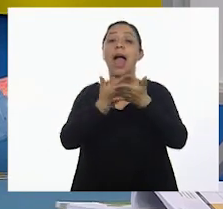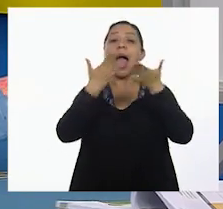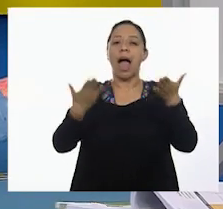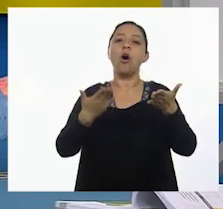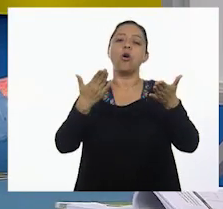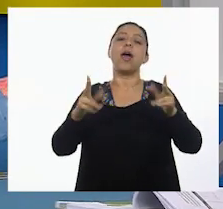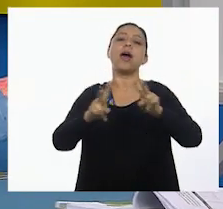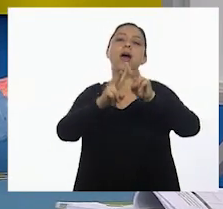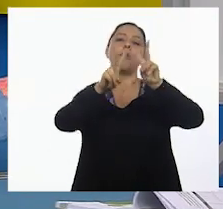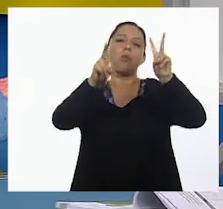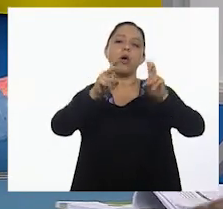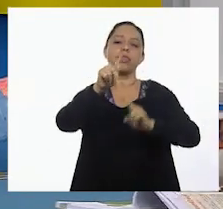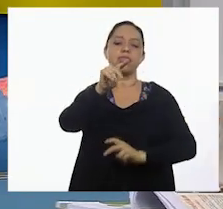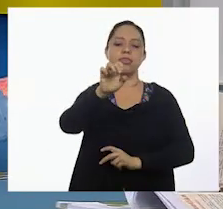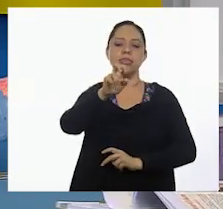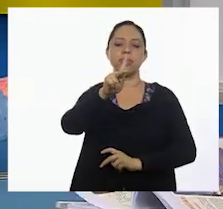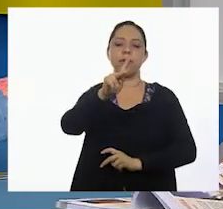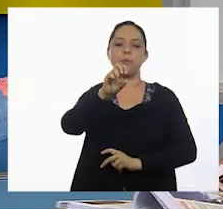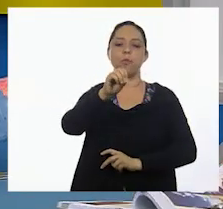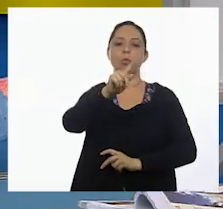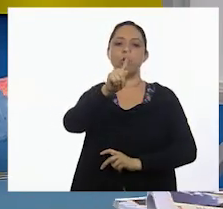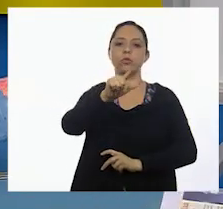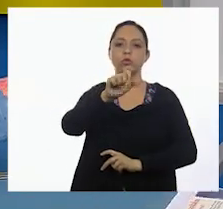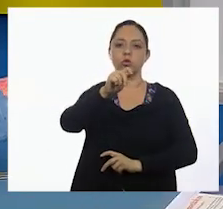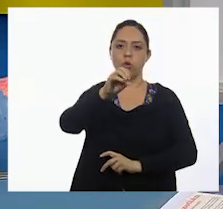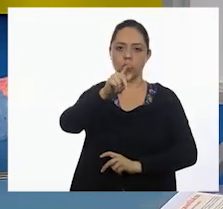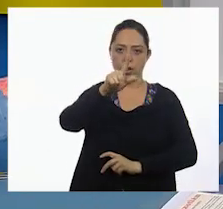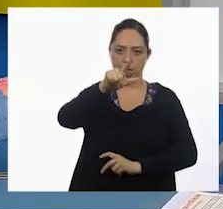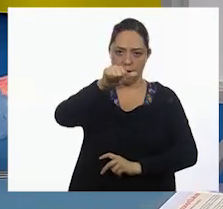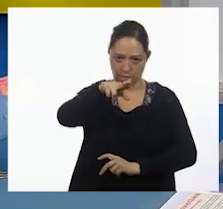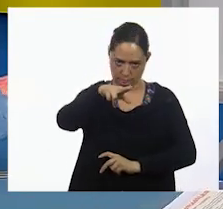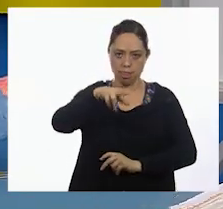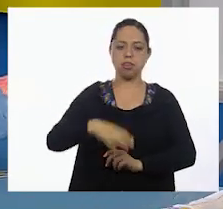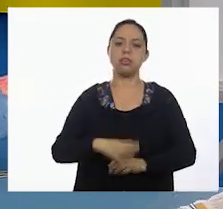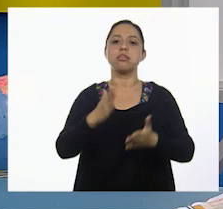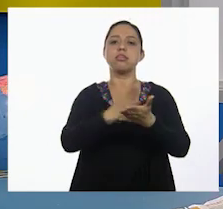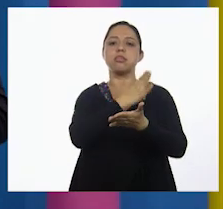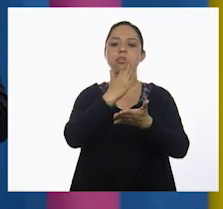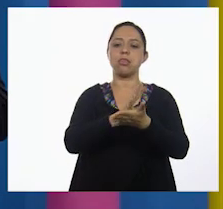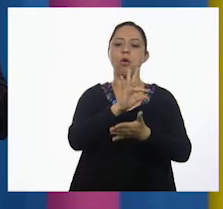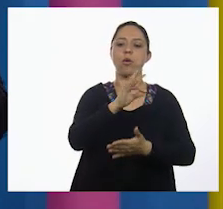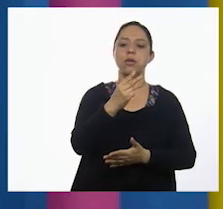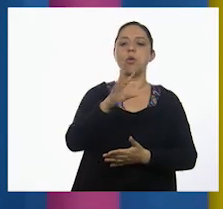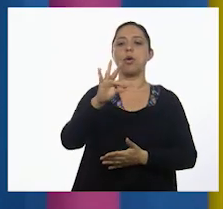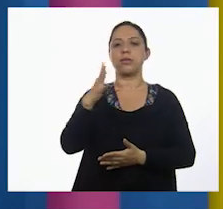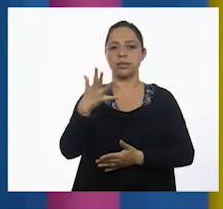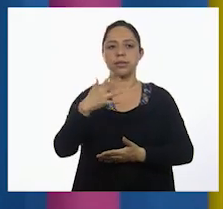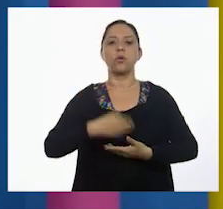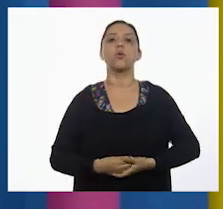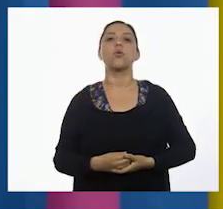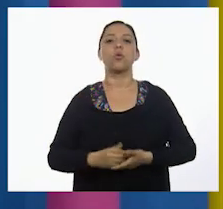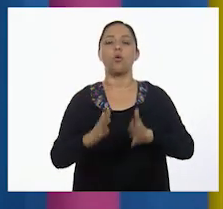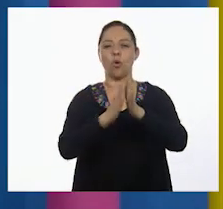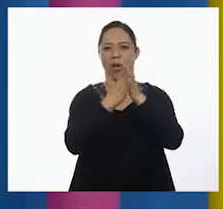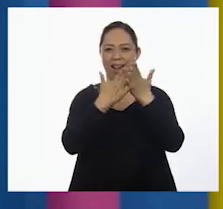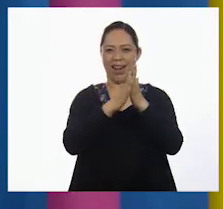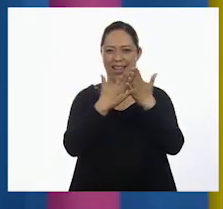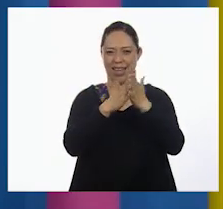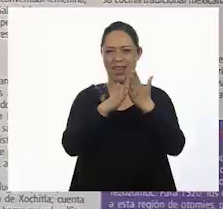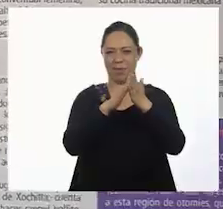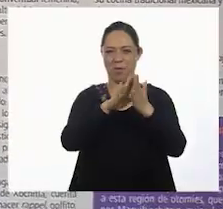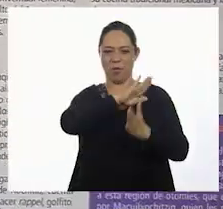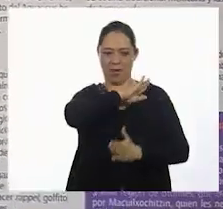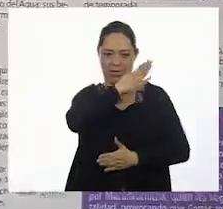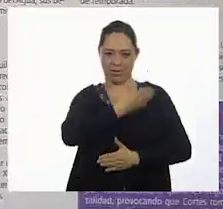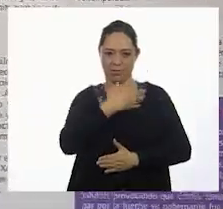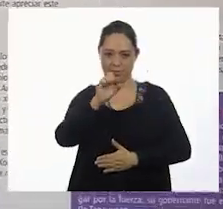Entonces, ese lo tenemos en la páginas 44 y 45 de tu libro de texto. Y ahora sí, María,